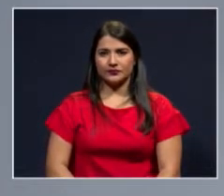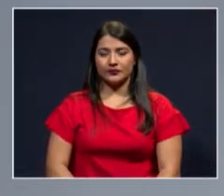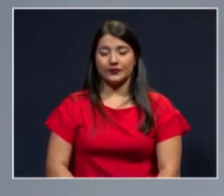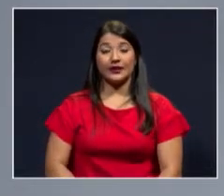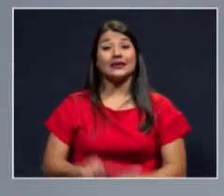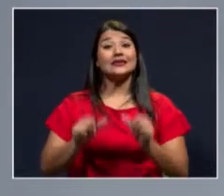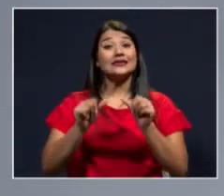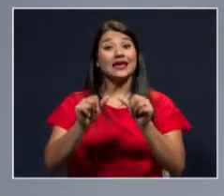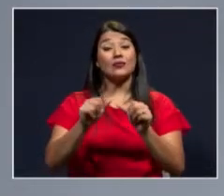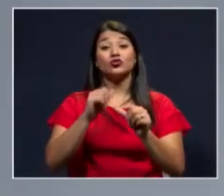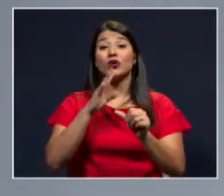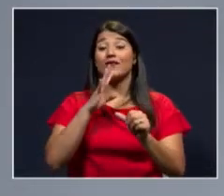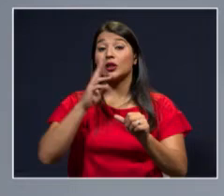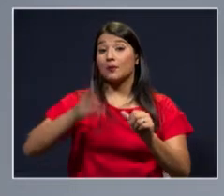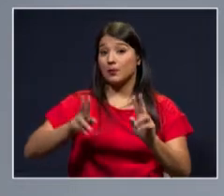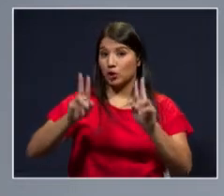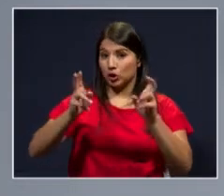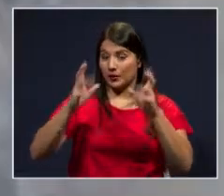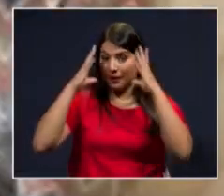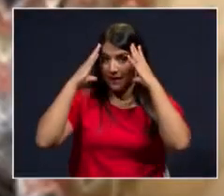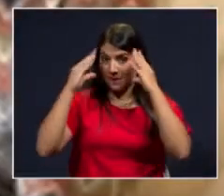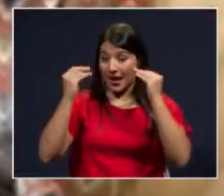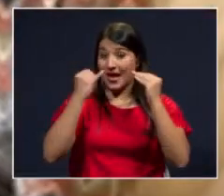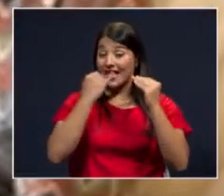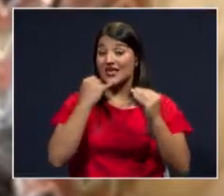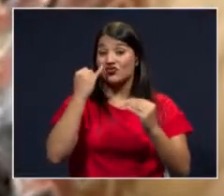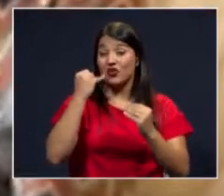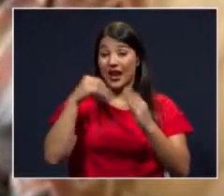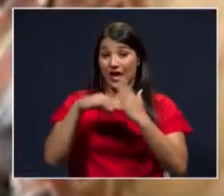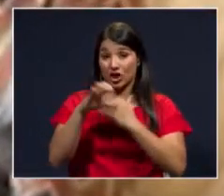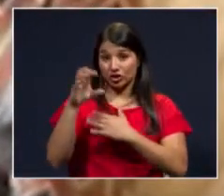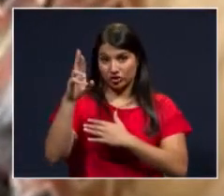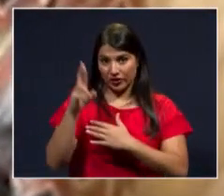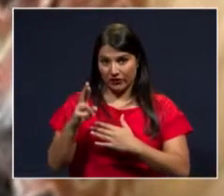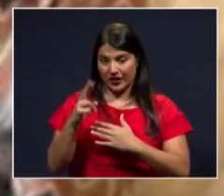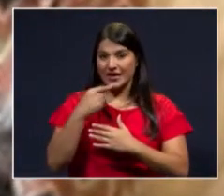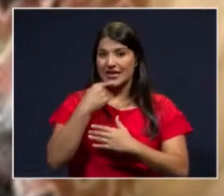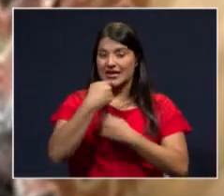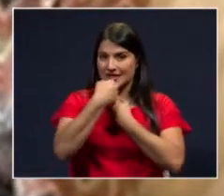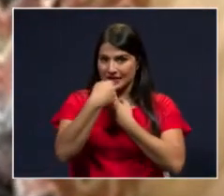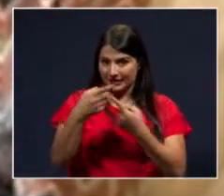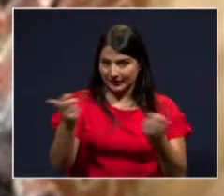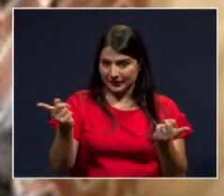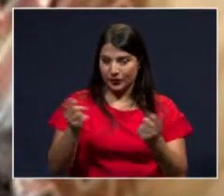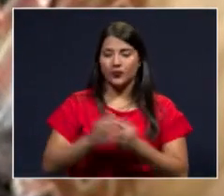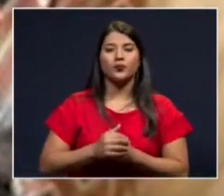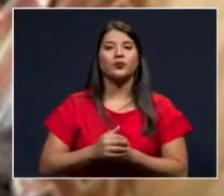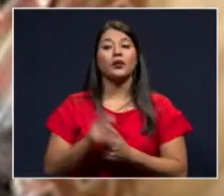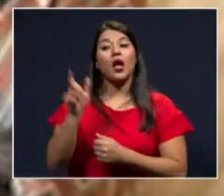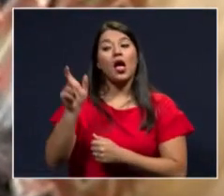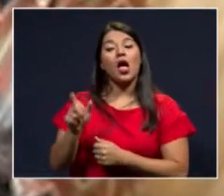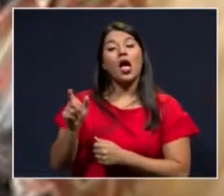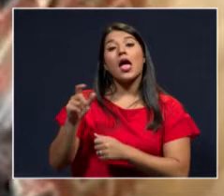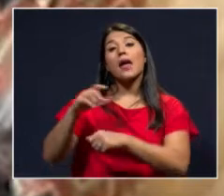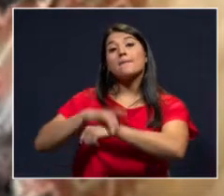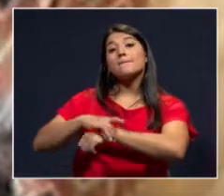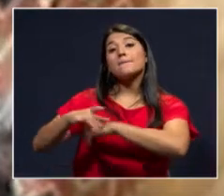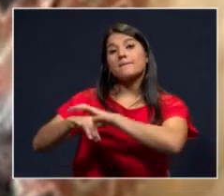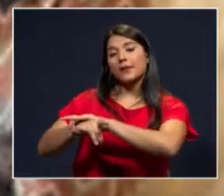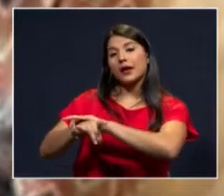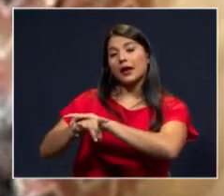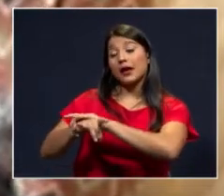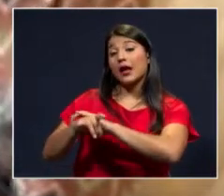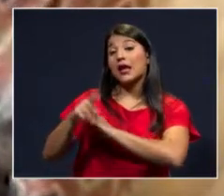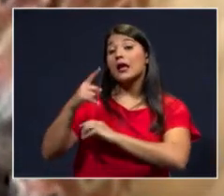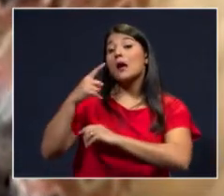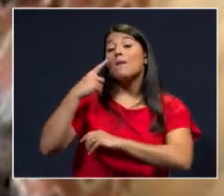Y siempre sobre este tema, la Embajada de Israel en Costa Rica emitió el siguiente comunicado de prensa. La señora Gamboa fue detenida por las